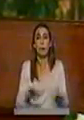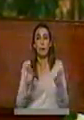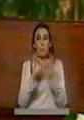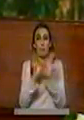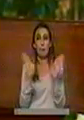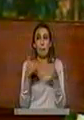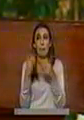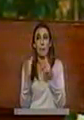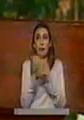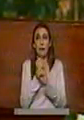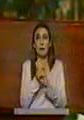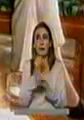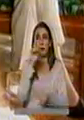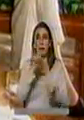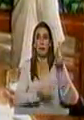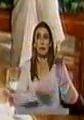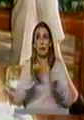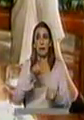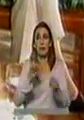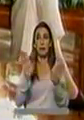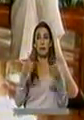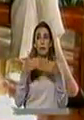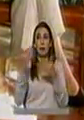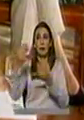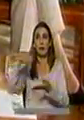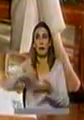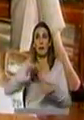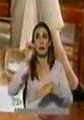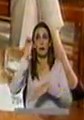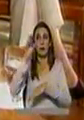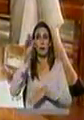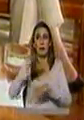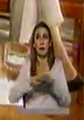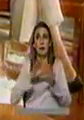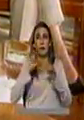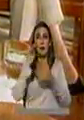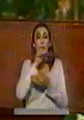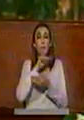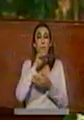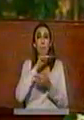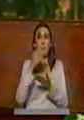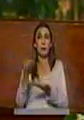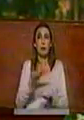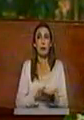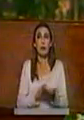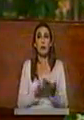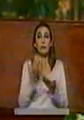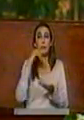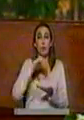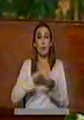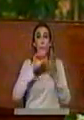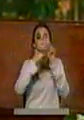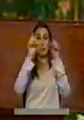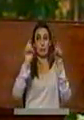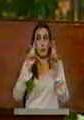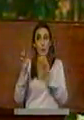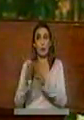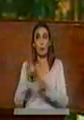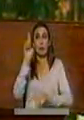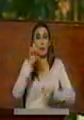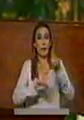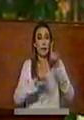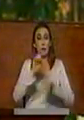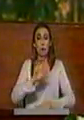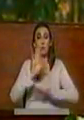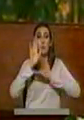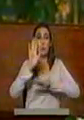señora conseguir, ministra, ¿no? Conseguir que vengan esas convenciones a realizarse, claro que sí, a Manta. Esa también, por eso yo insisto en la pregunta, hay un